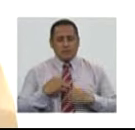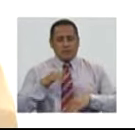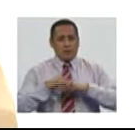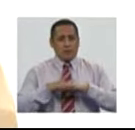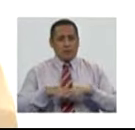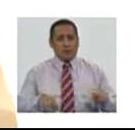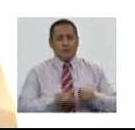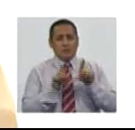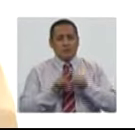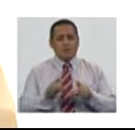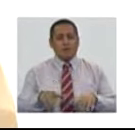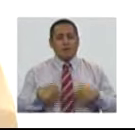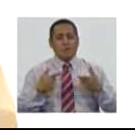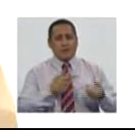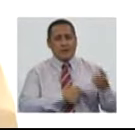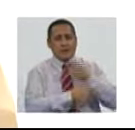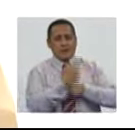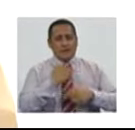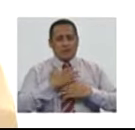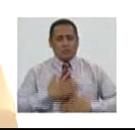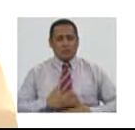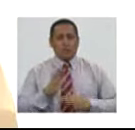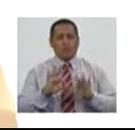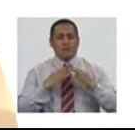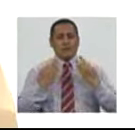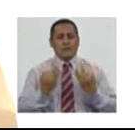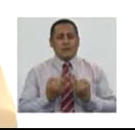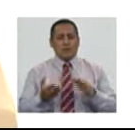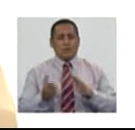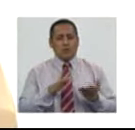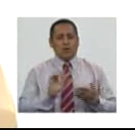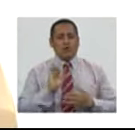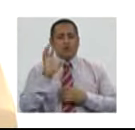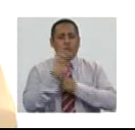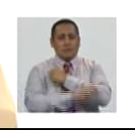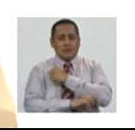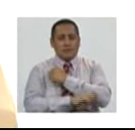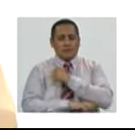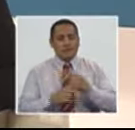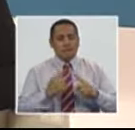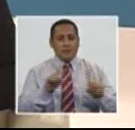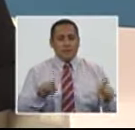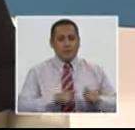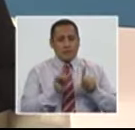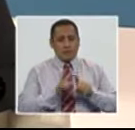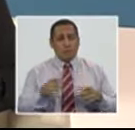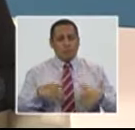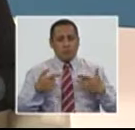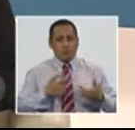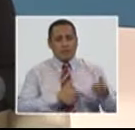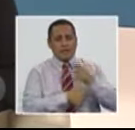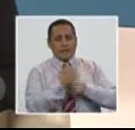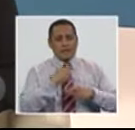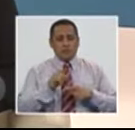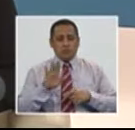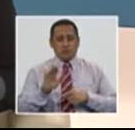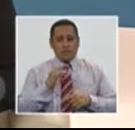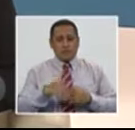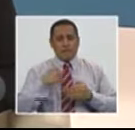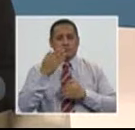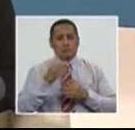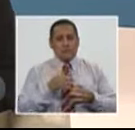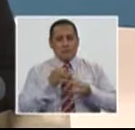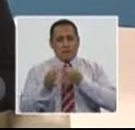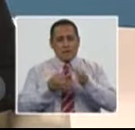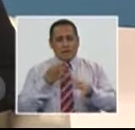medios suficientes como para repatriar el resto de su familiar fallecido en el exterior Claro pero entonces pueden acudir ustedes y luego ya ustedes